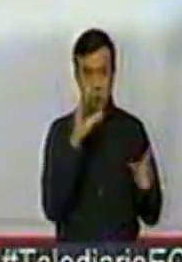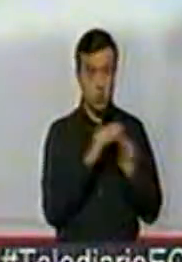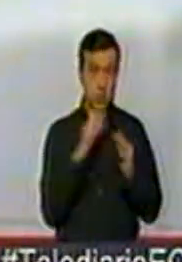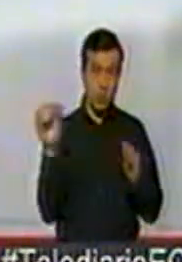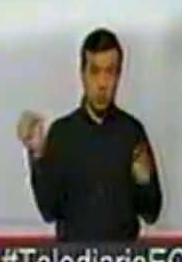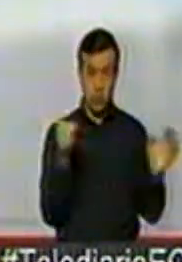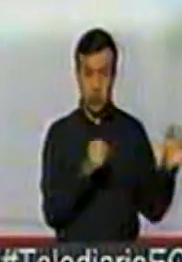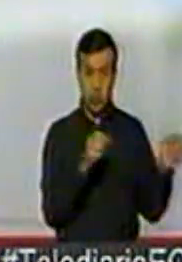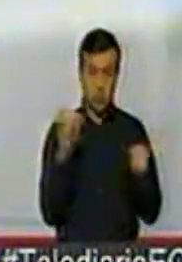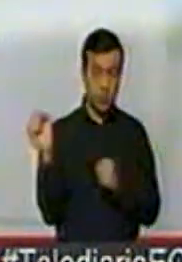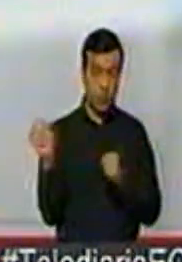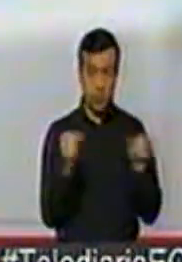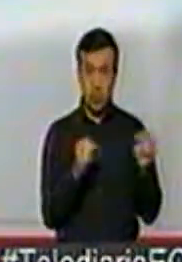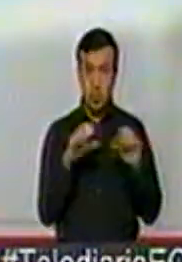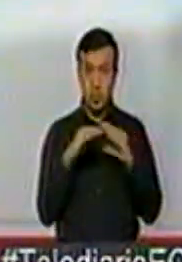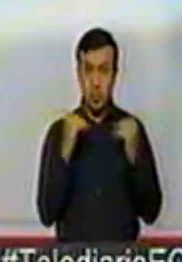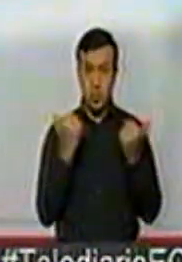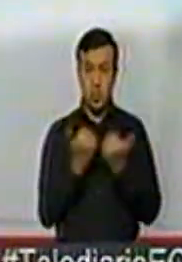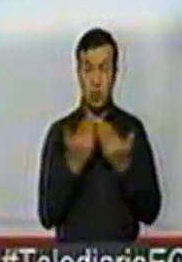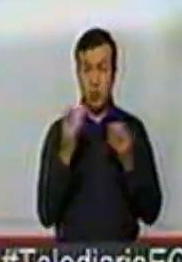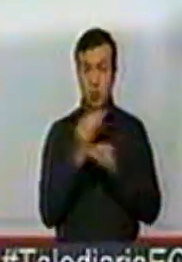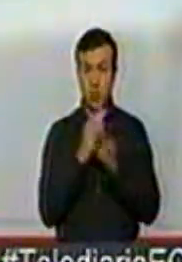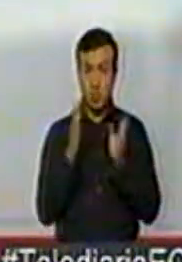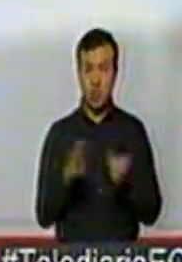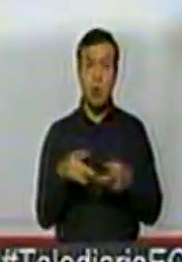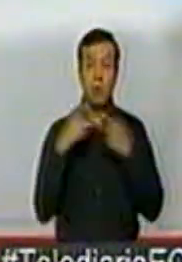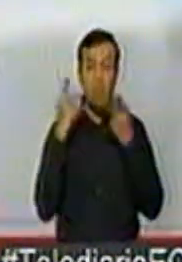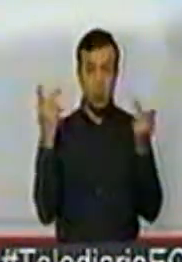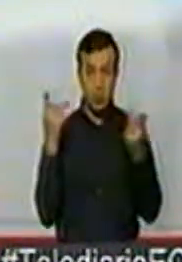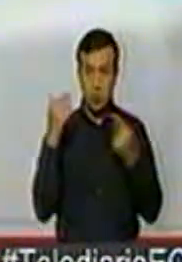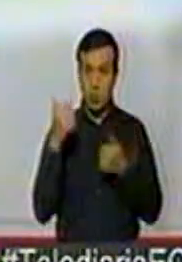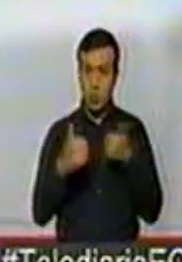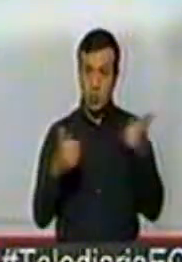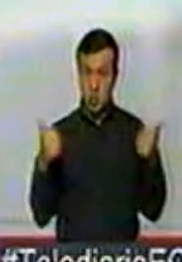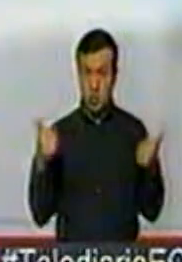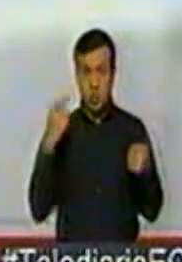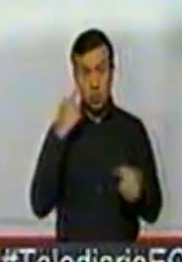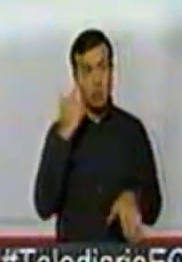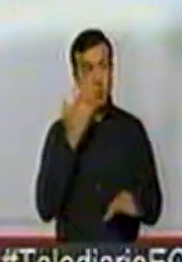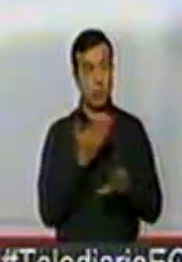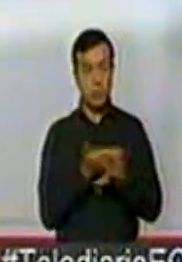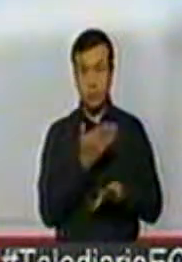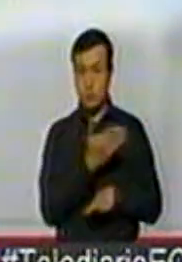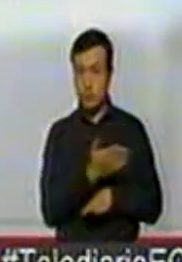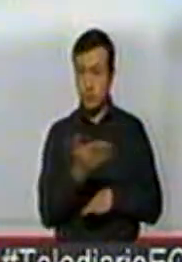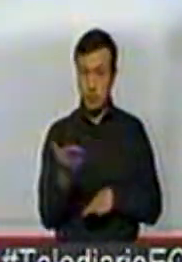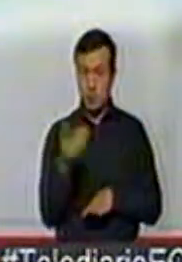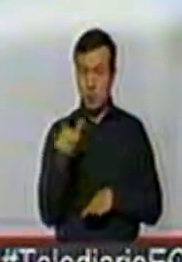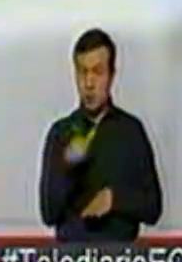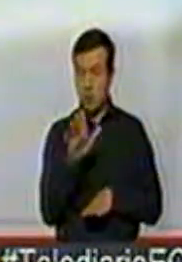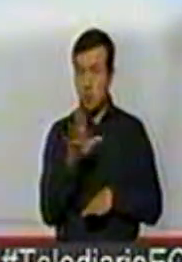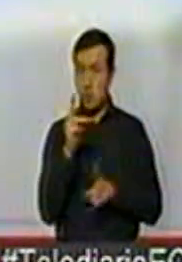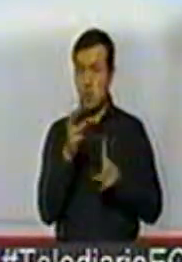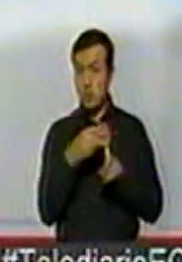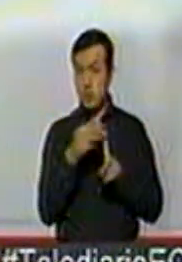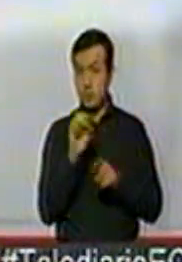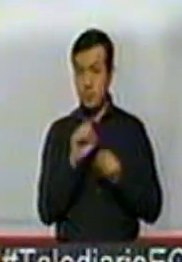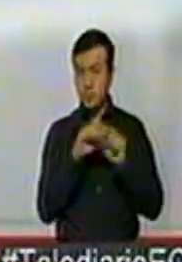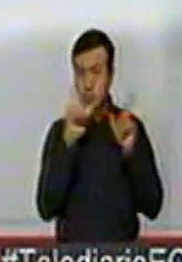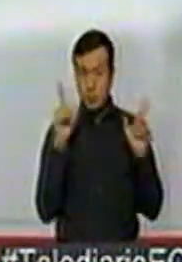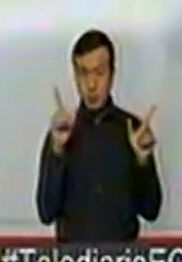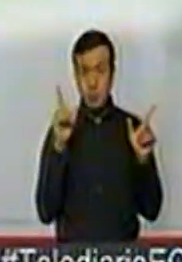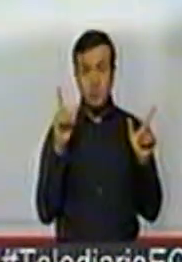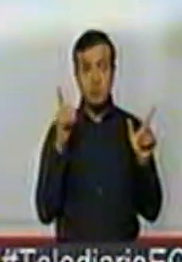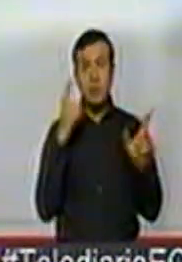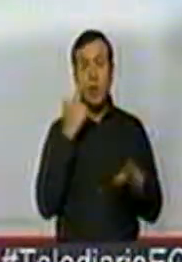comparecencias que nosotros recibimos en la Comisión de Funcionarios Públicos, de los autores de esta publicación de portales digitales, quedó